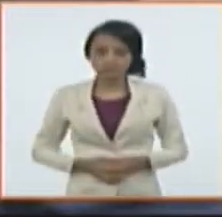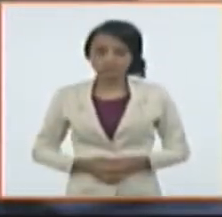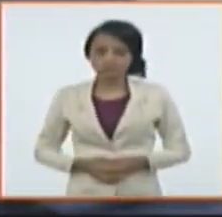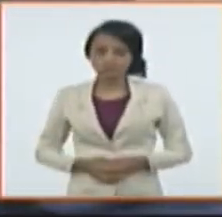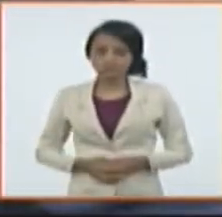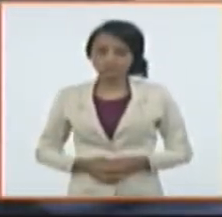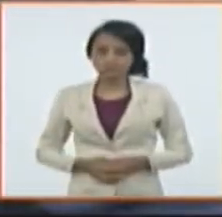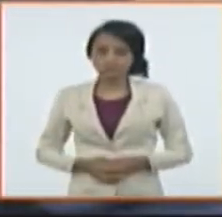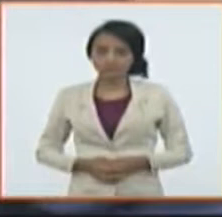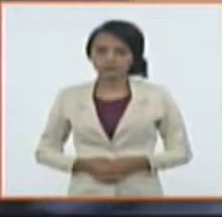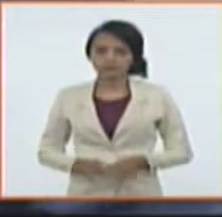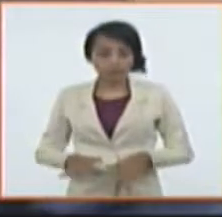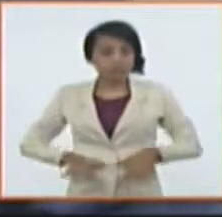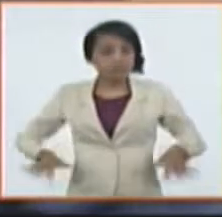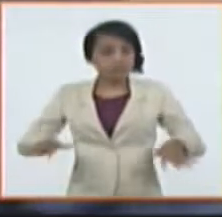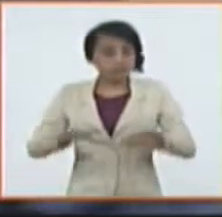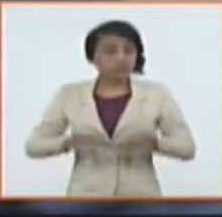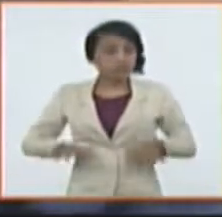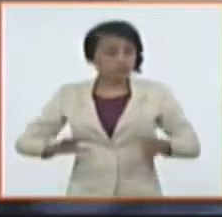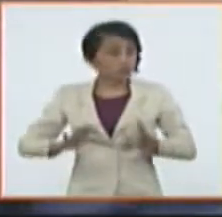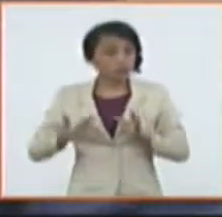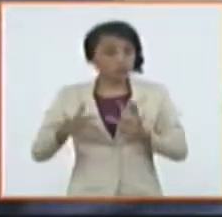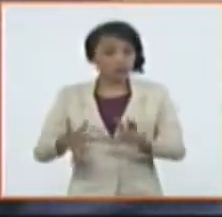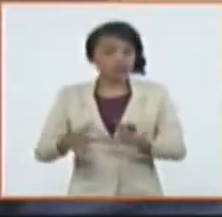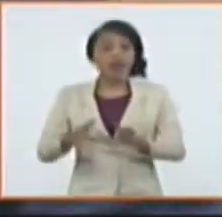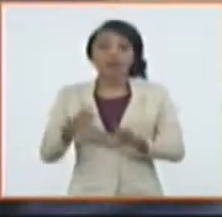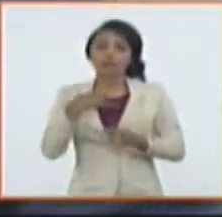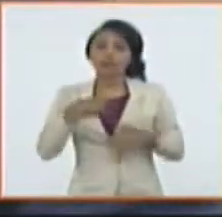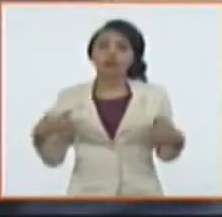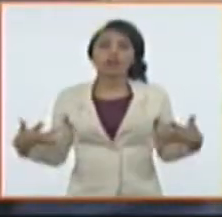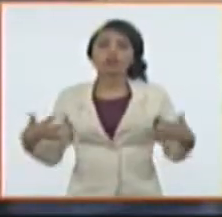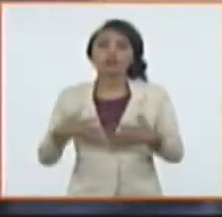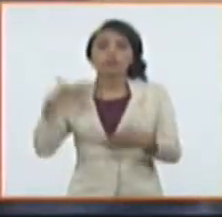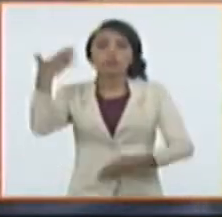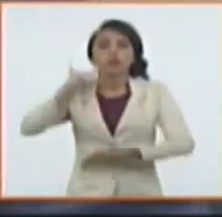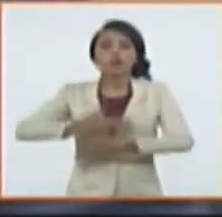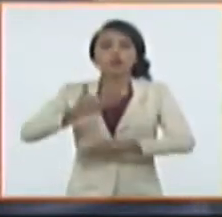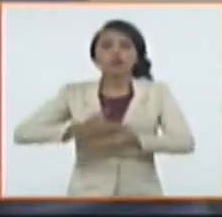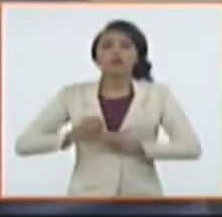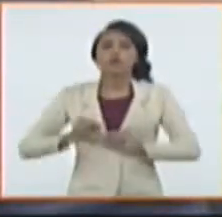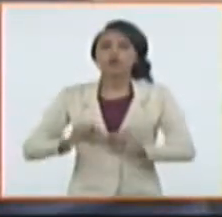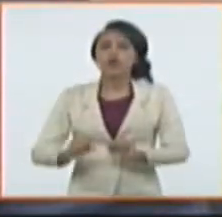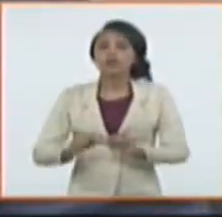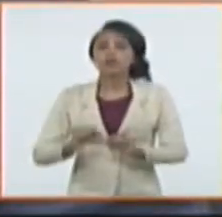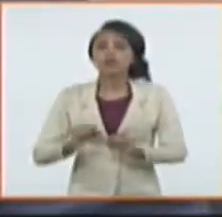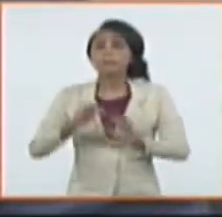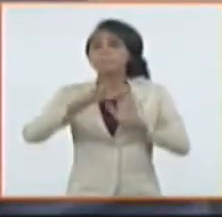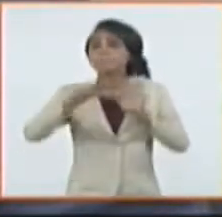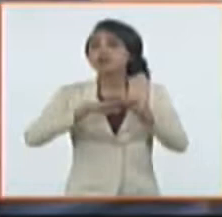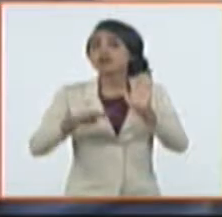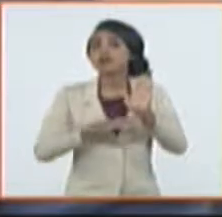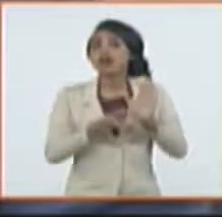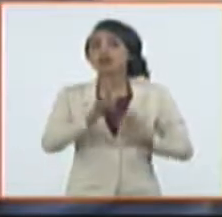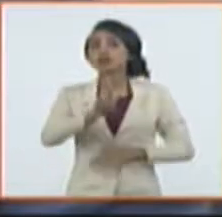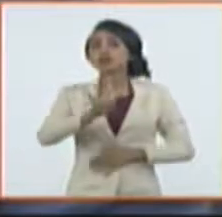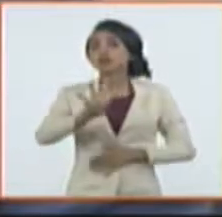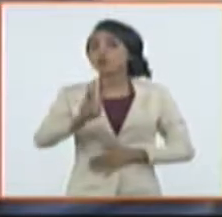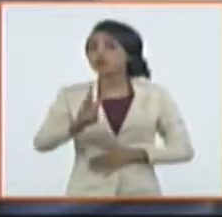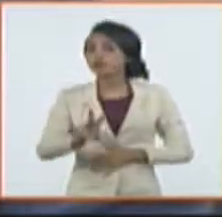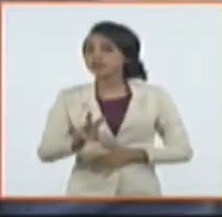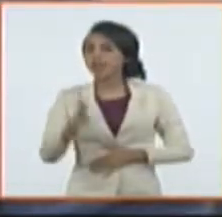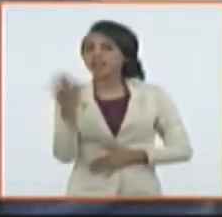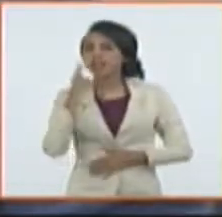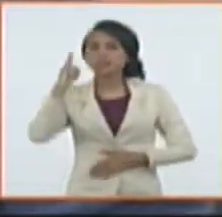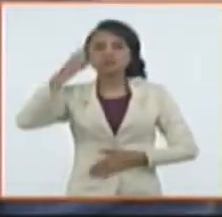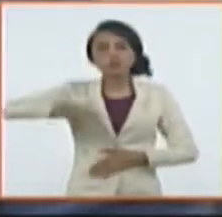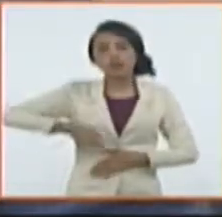que ver mucho con el recrudecimiento del bloqueo. Desde las 243 medidas aplicadas por Trump